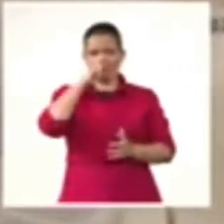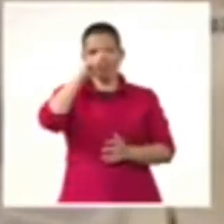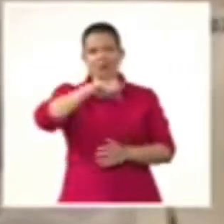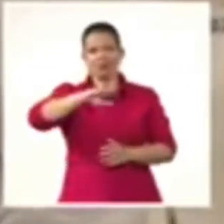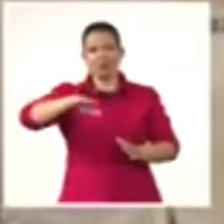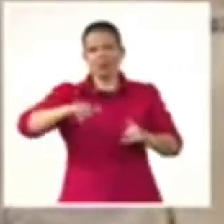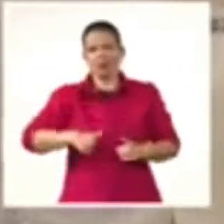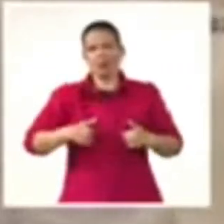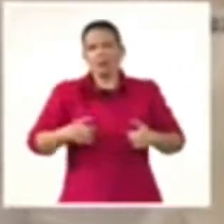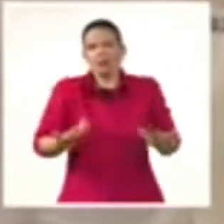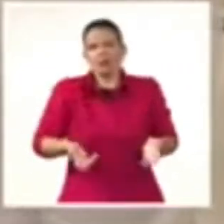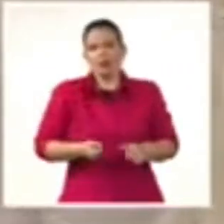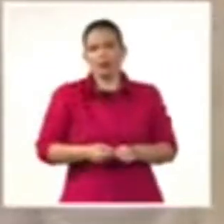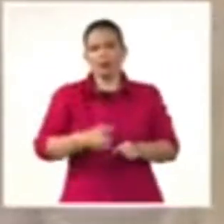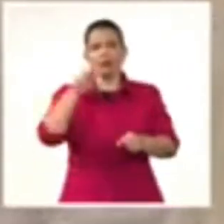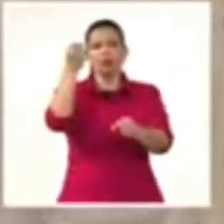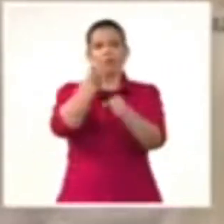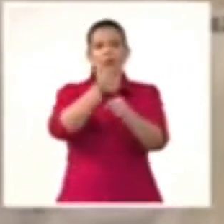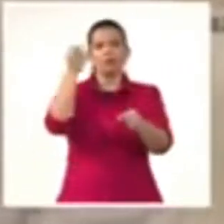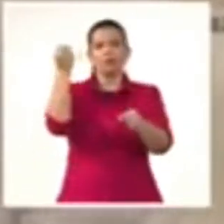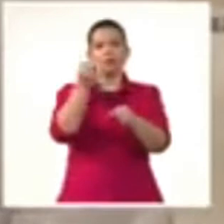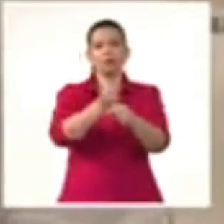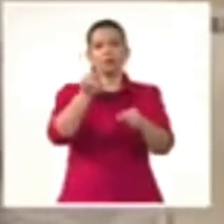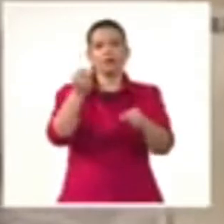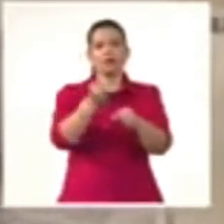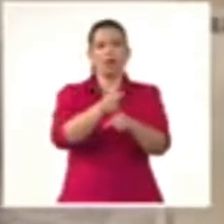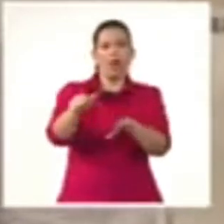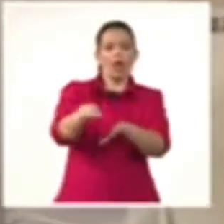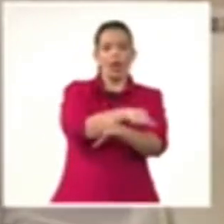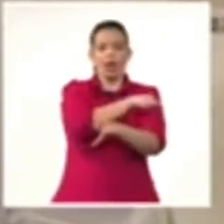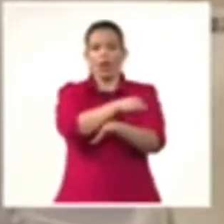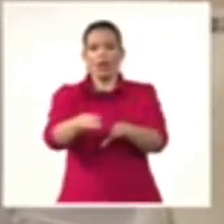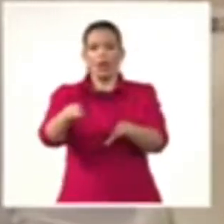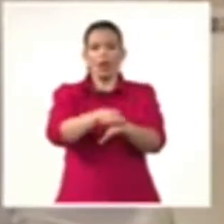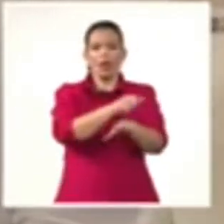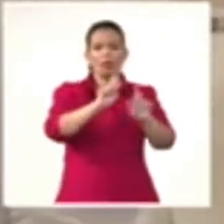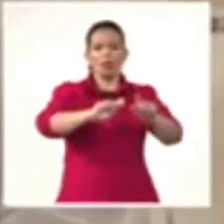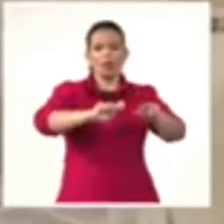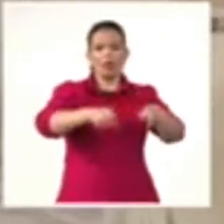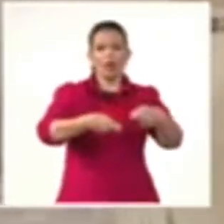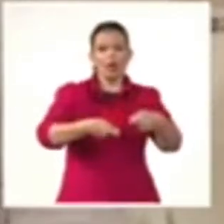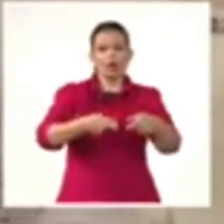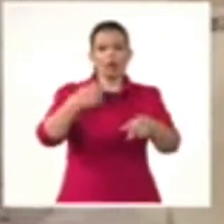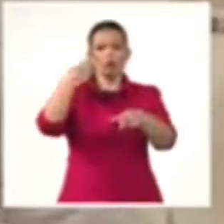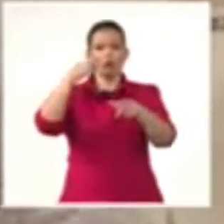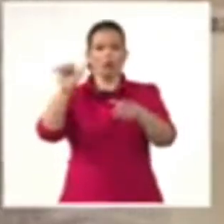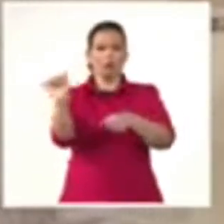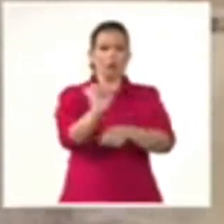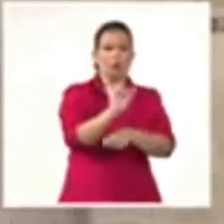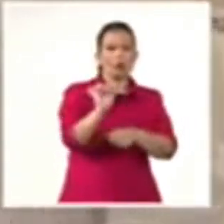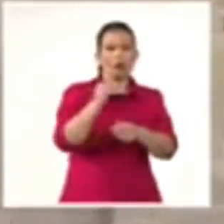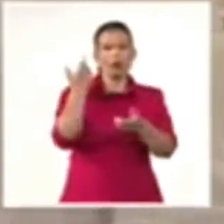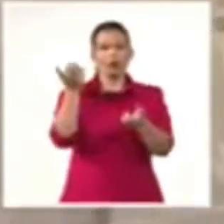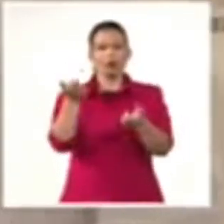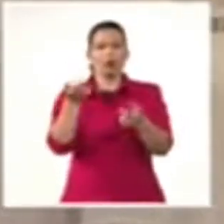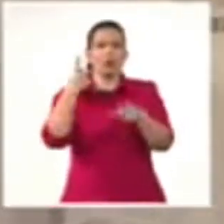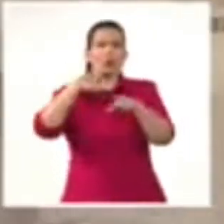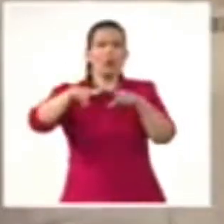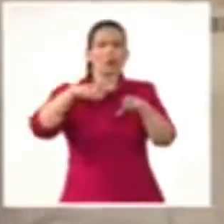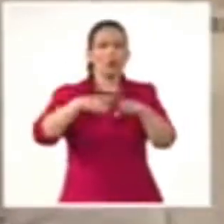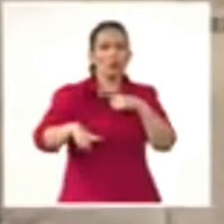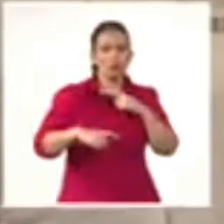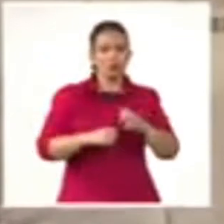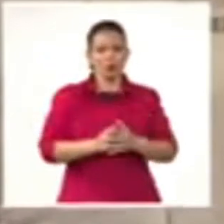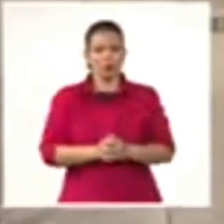negocio, desamparados, enfermos y hambrientos. Y lo más común en los paisajes